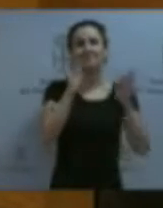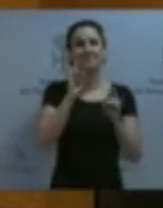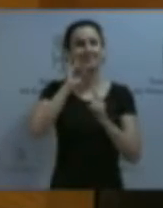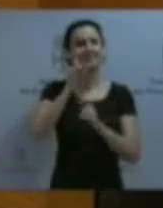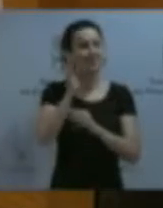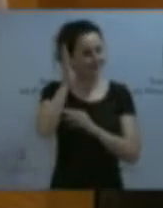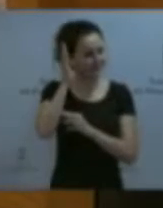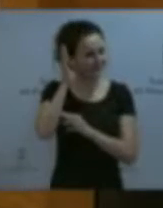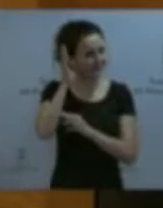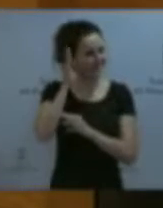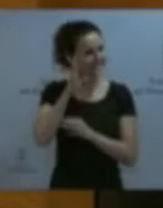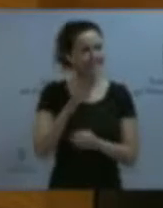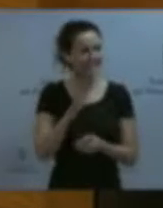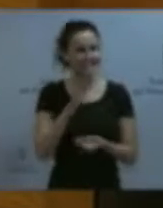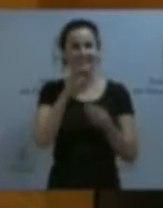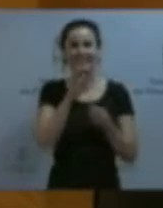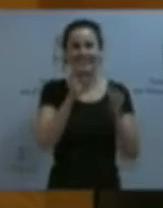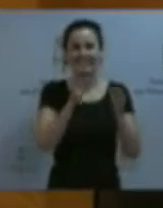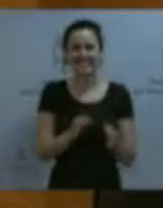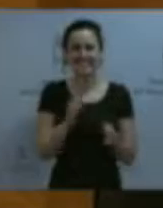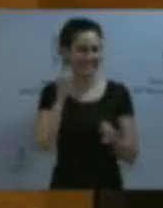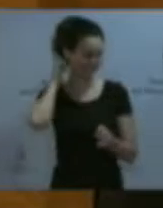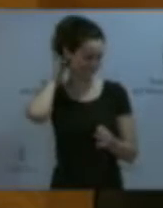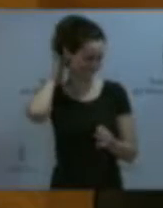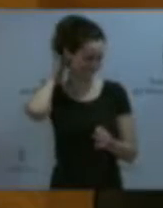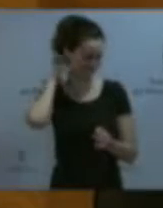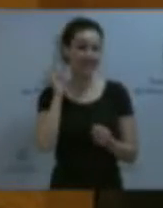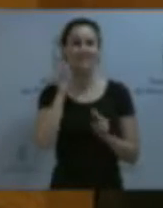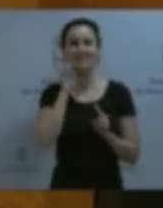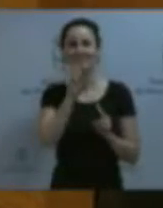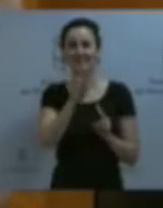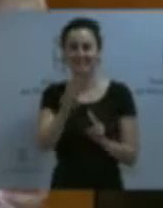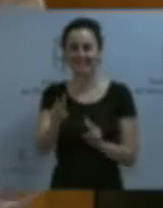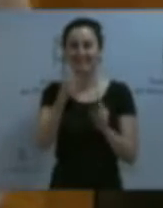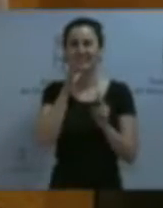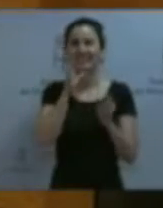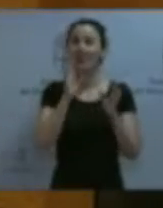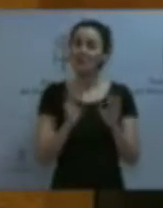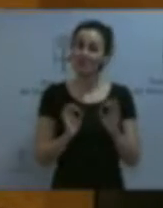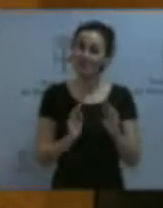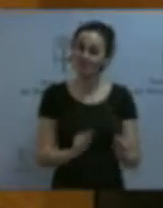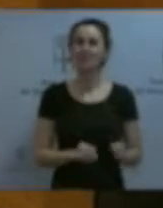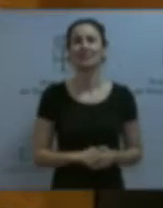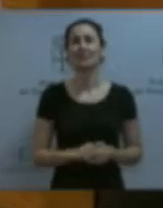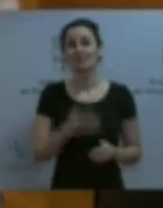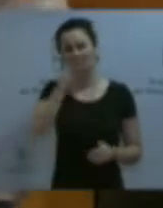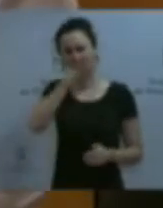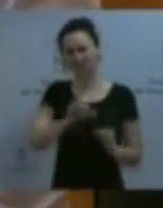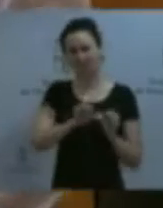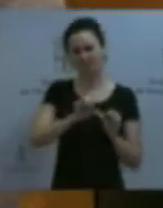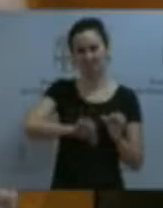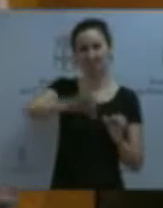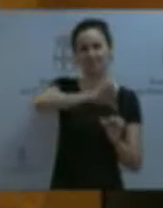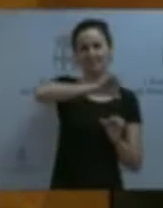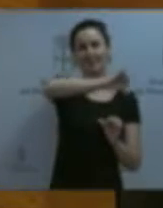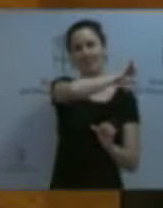ver si podemos traer algo de luz sobre este asunto que ya denunciamos hay tiempo y sobre el que